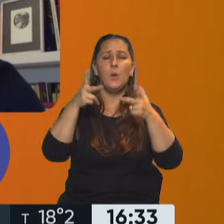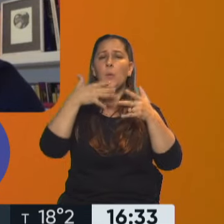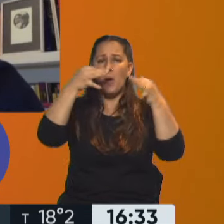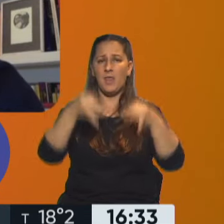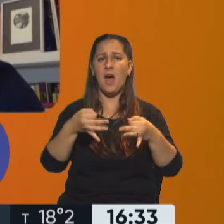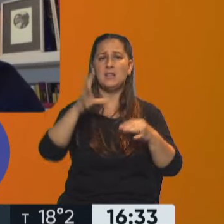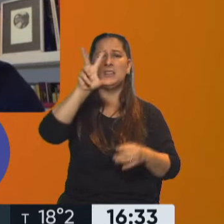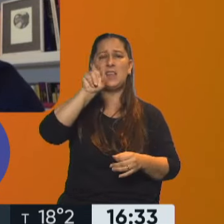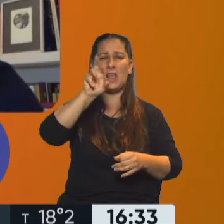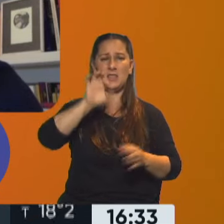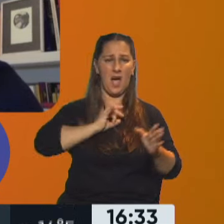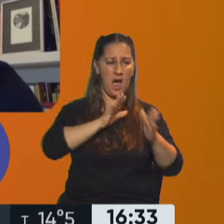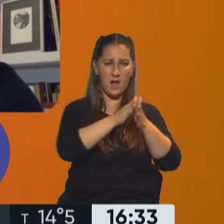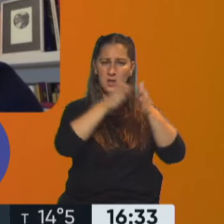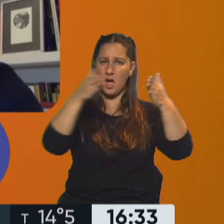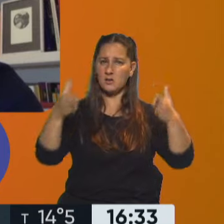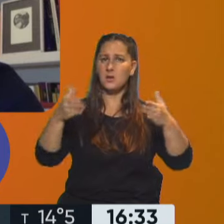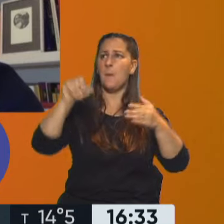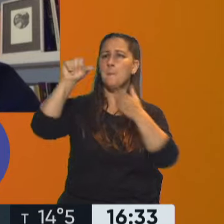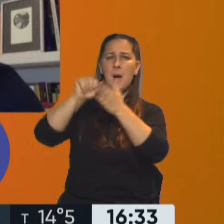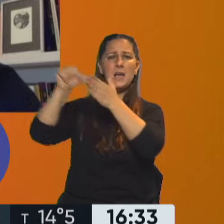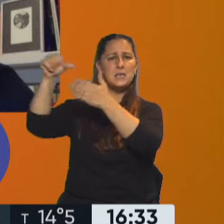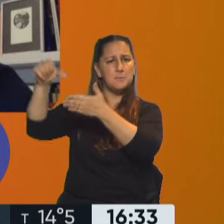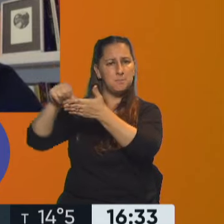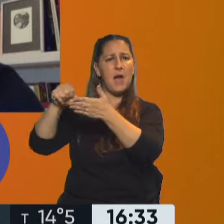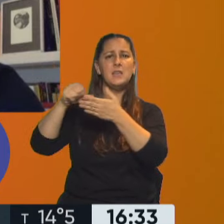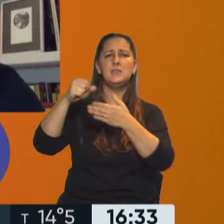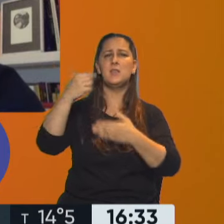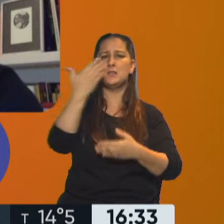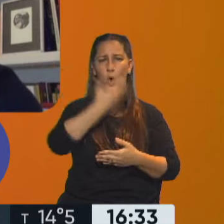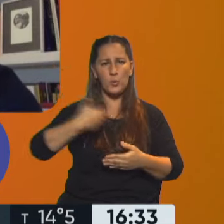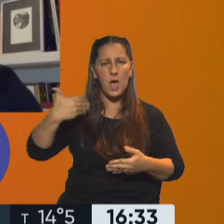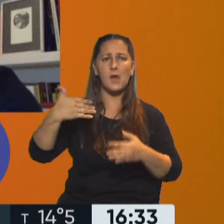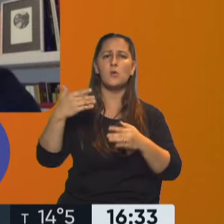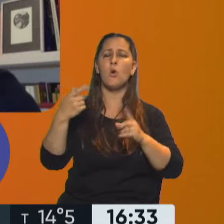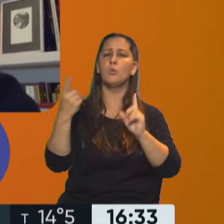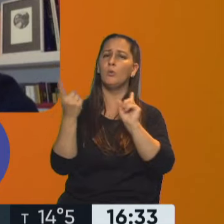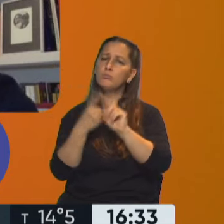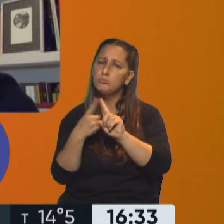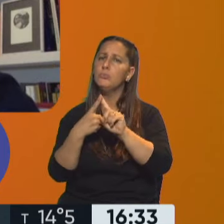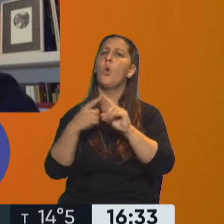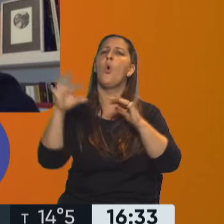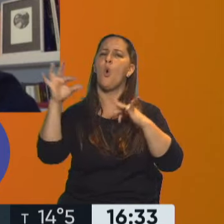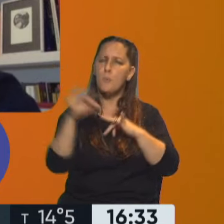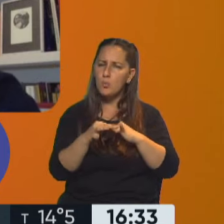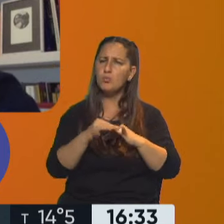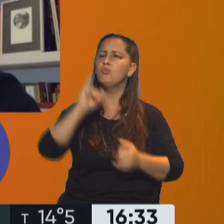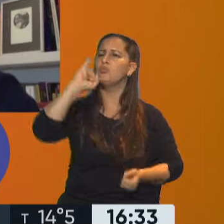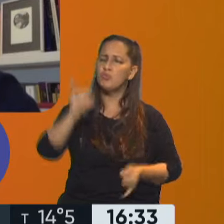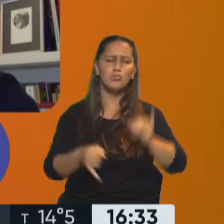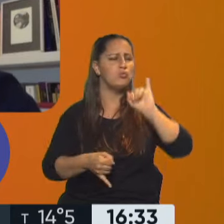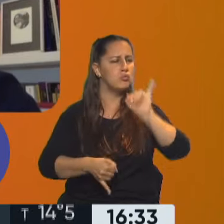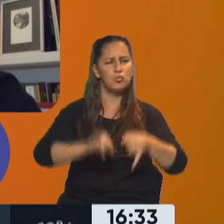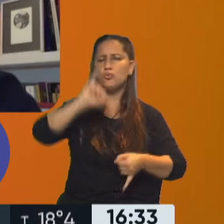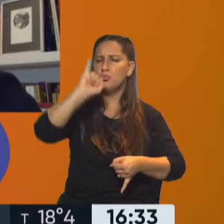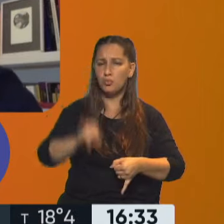de 30 años, la diplomacia internacional, la dirigencia internacional tomó un montón de compromisos que lamentablemente no